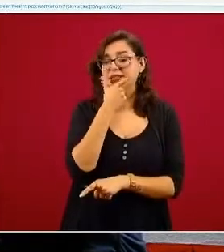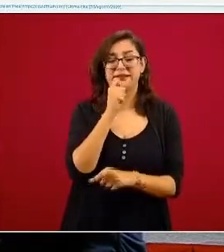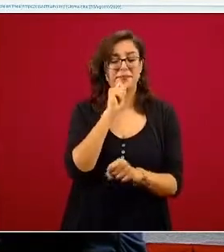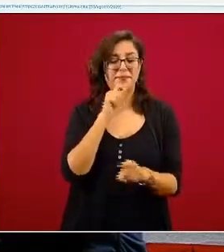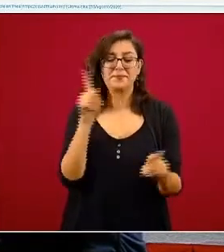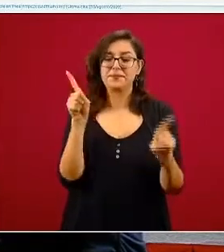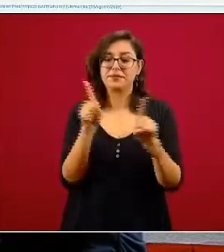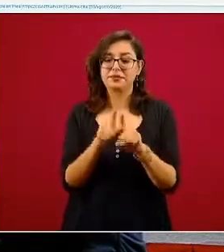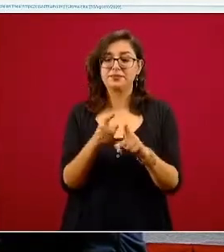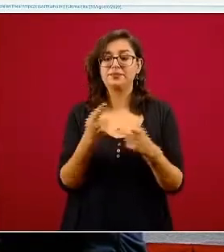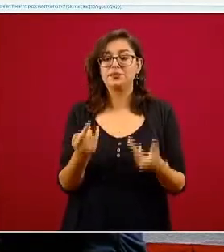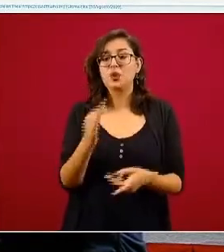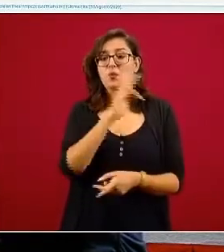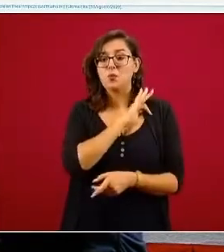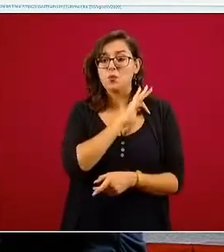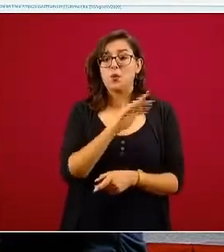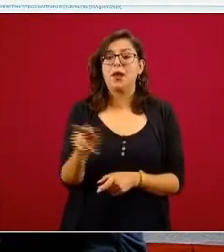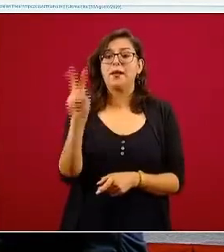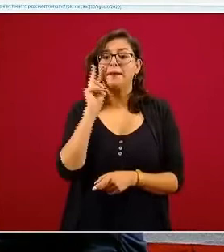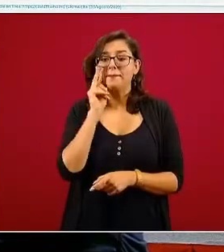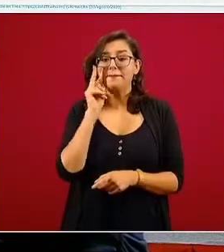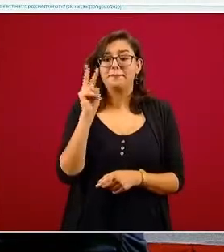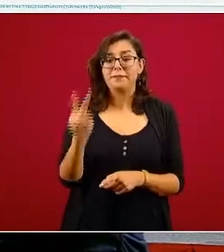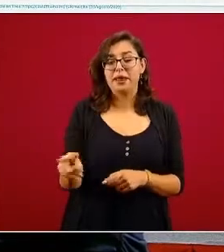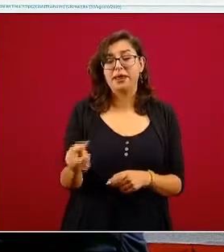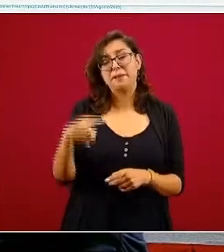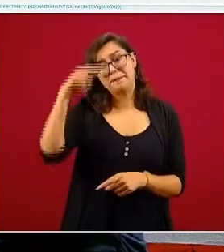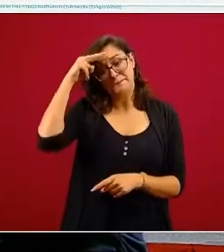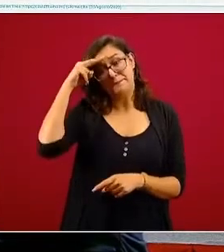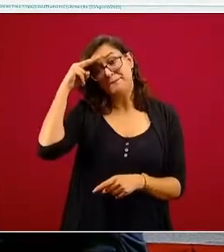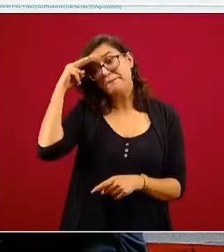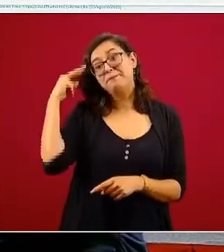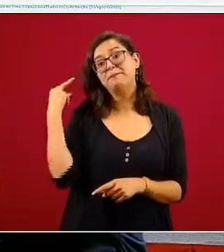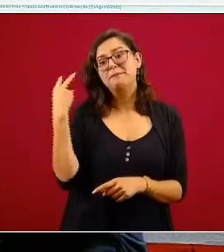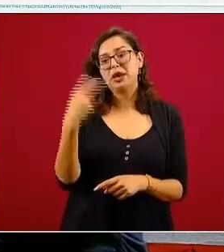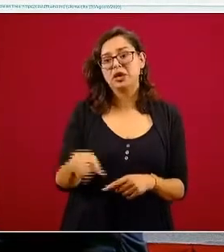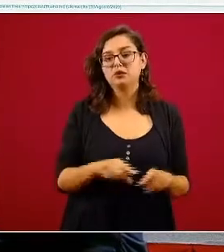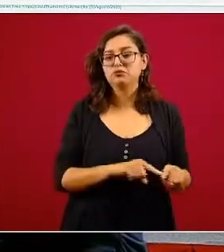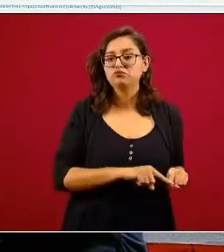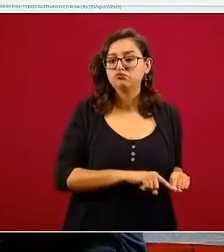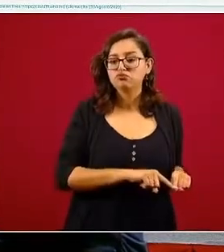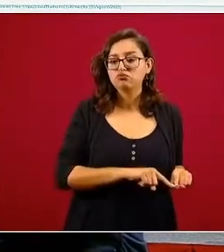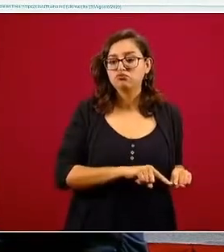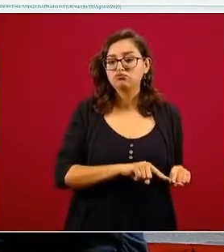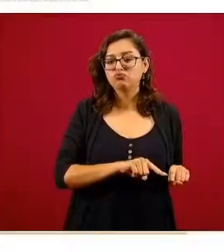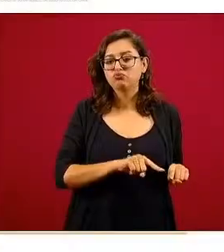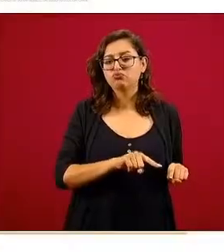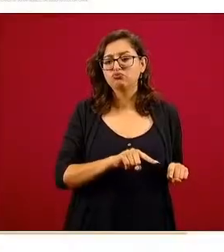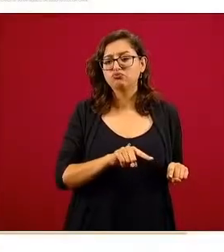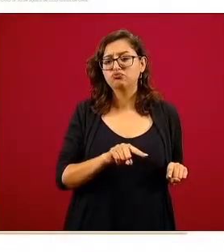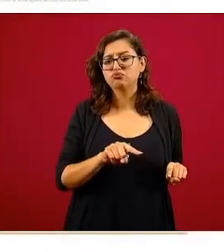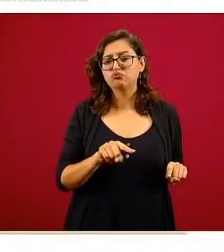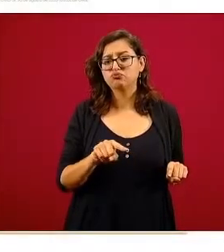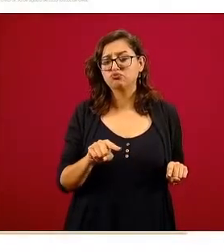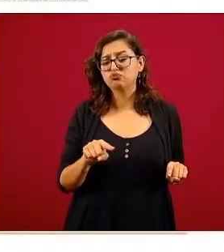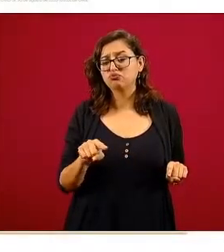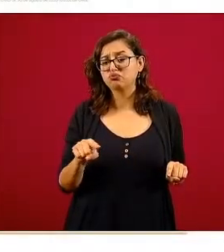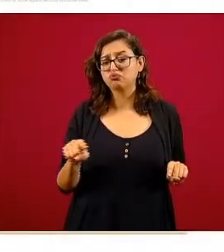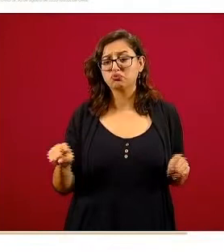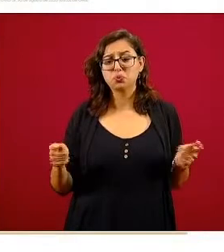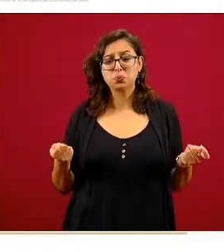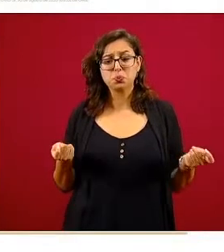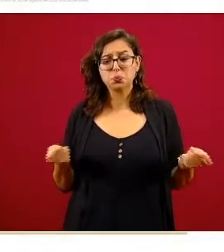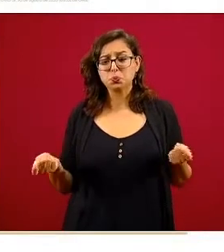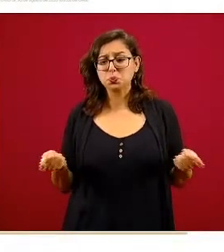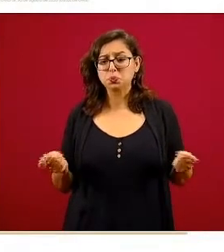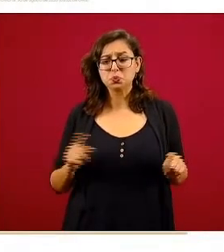curva de México, que en su momento se ha estado también presentando y actualizando, una curva sin sobresaltos, como lo hemos visto en otros países, una curva